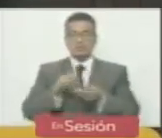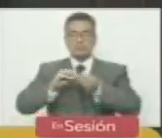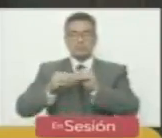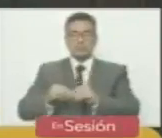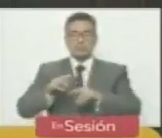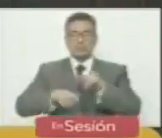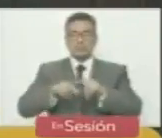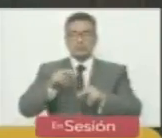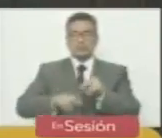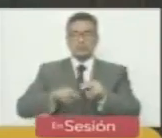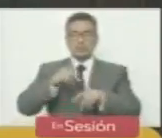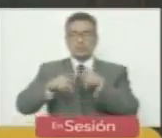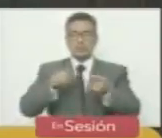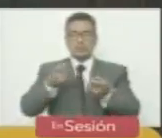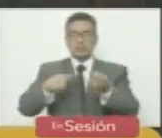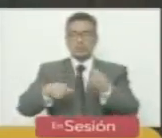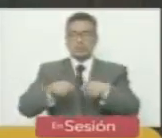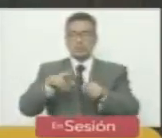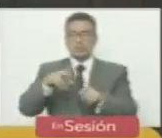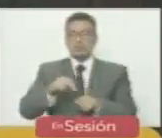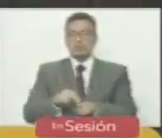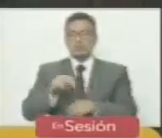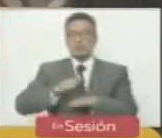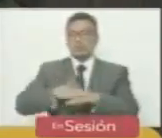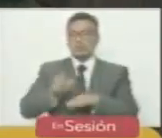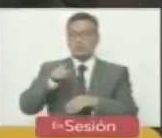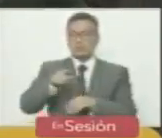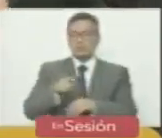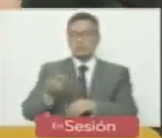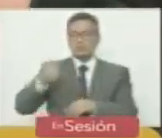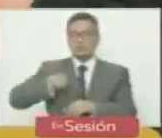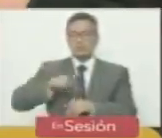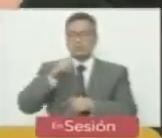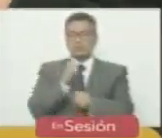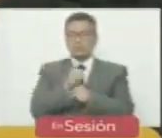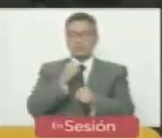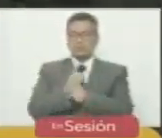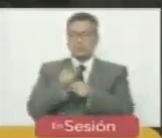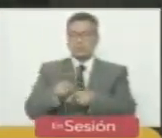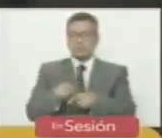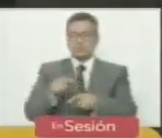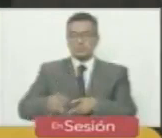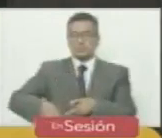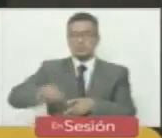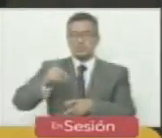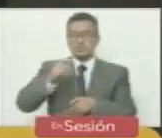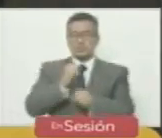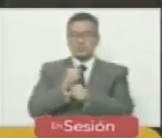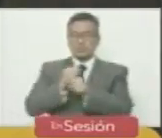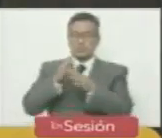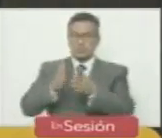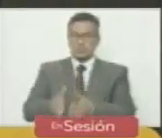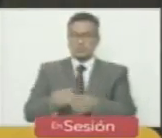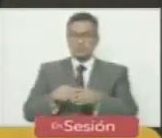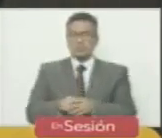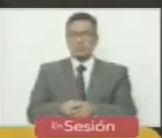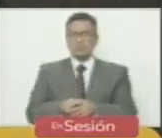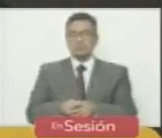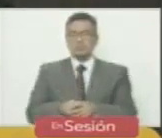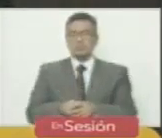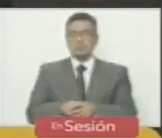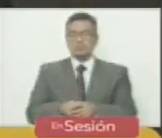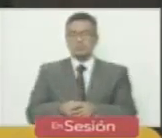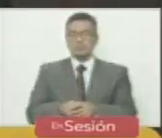un producto y no lo comercializan. Es por eso que estos trabajadores dependientes y estos trabajadores que son